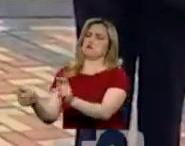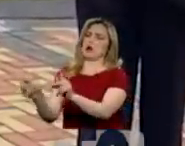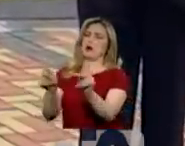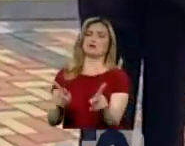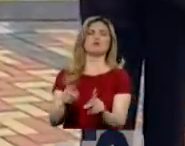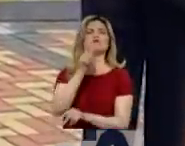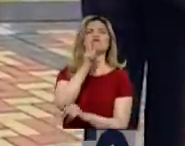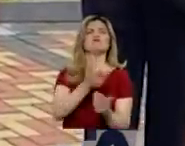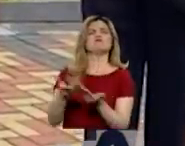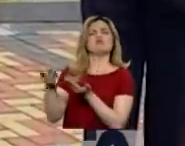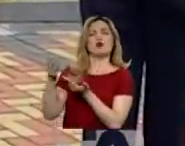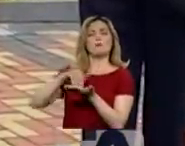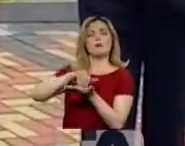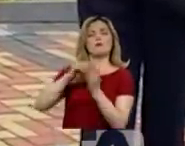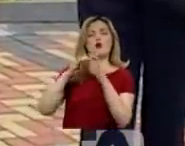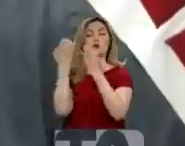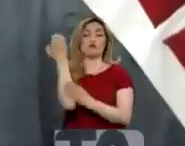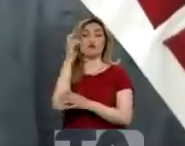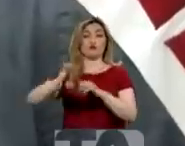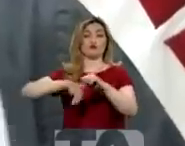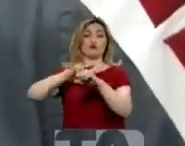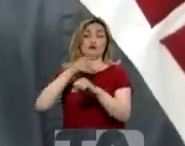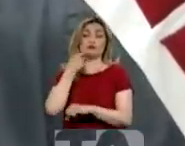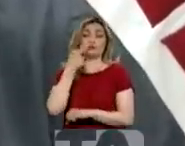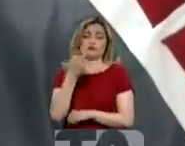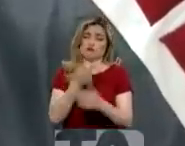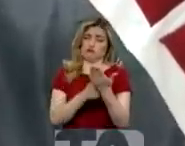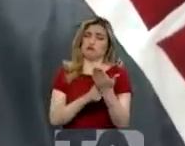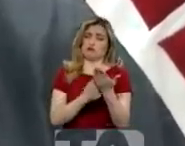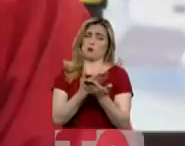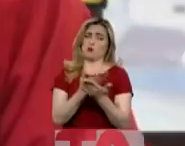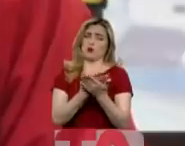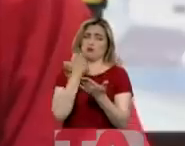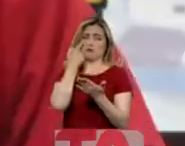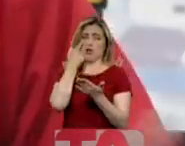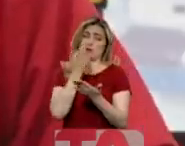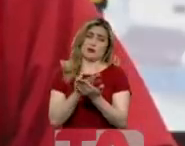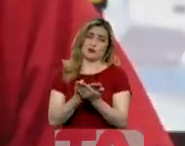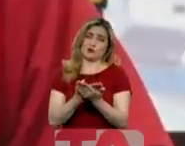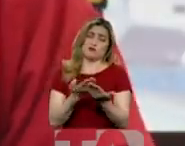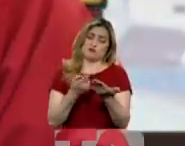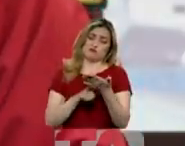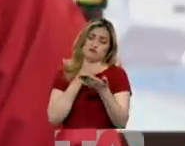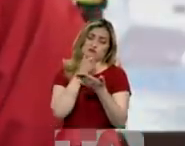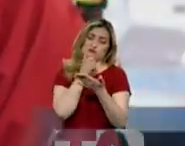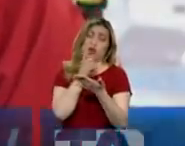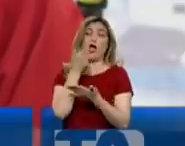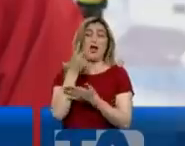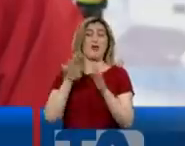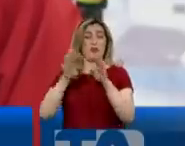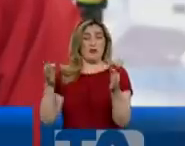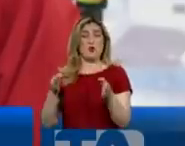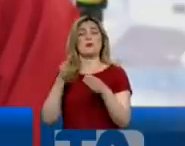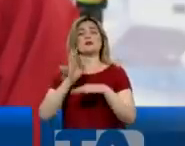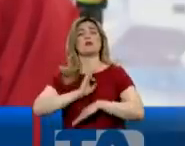le recibió juan zapata miembro del coi quien aseguró que se analizará esta propuesta no tiene que pasar la revisión de las mesas técnicas